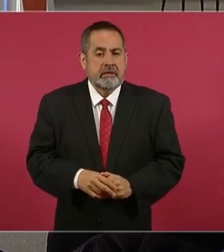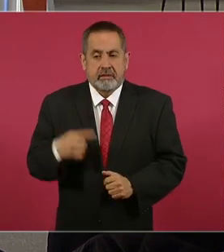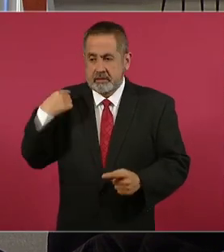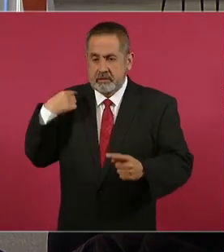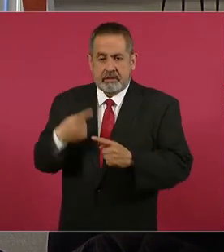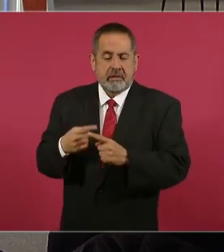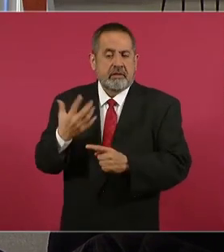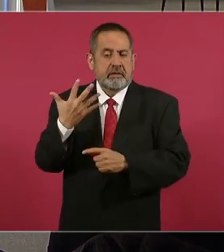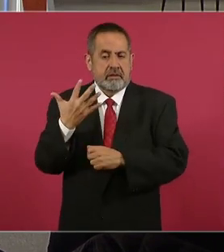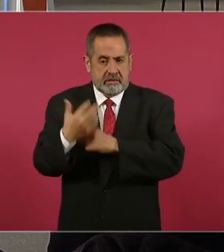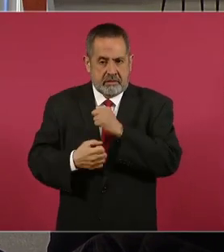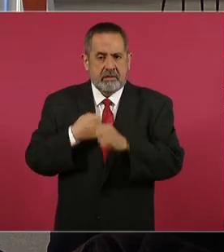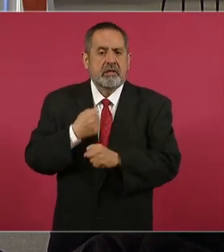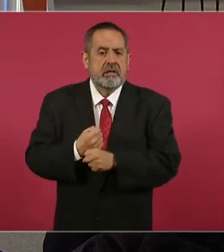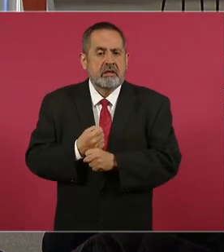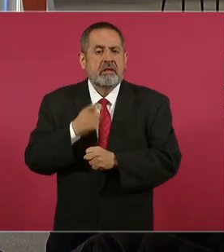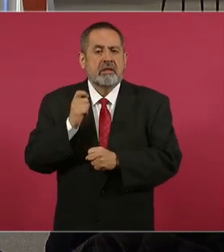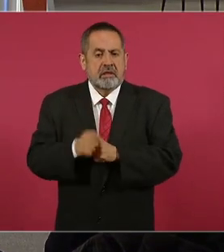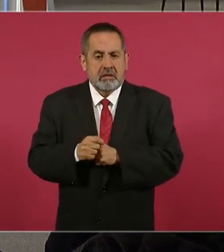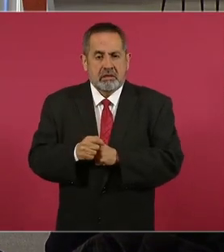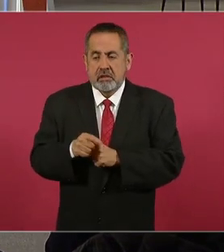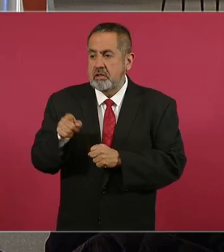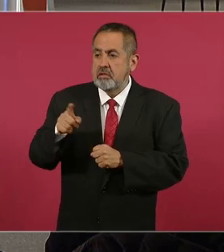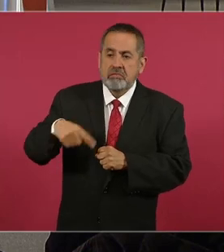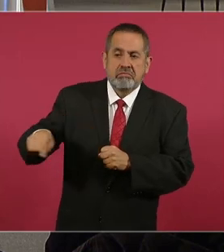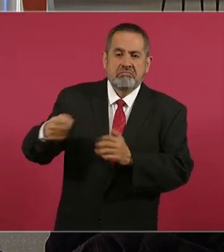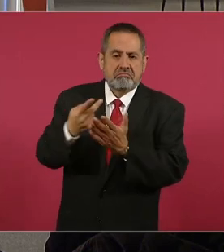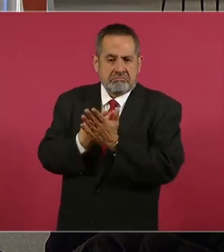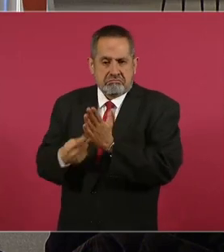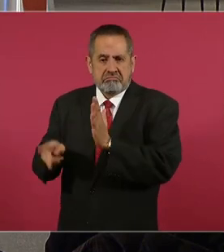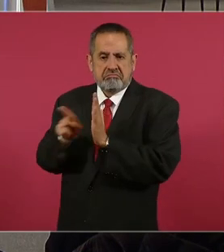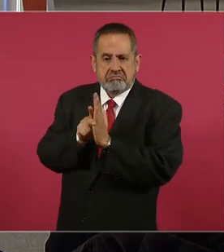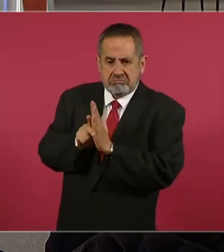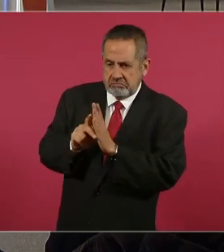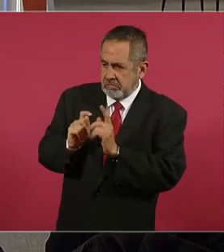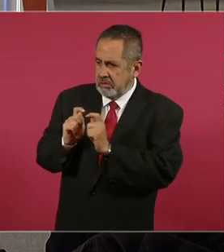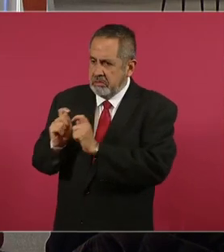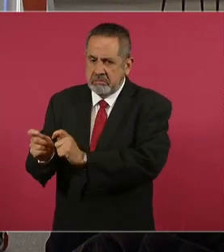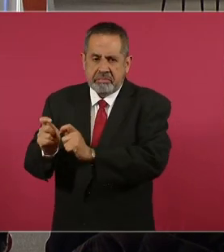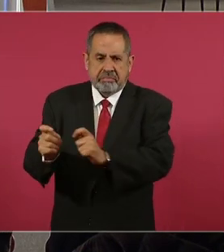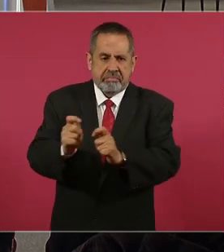5 años hemos tenido basificaciones en el orden de